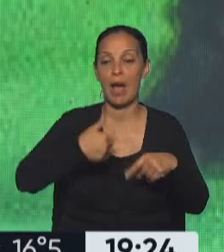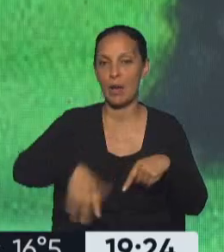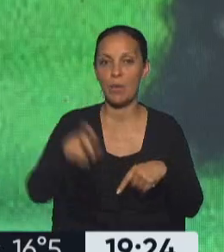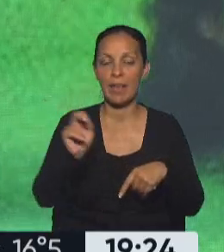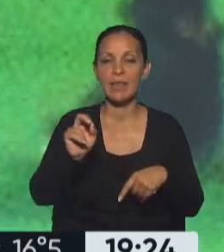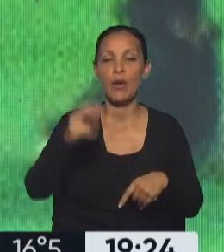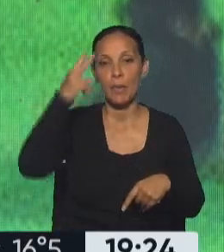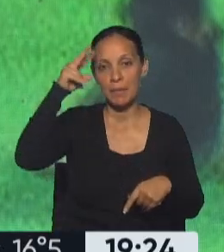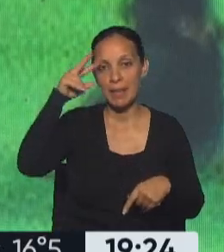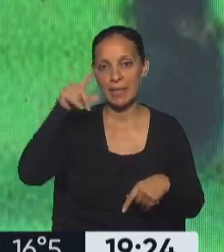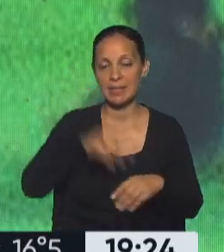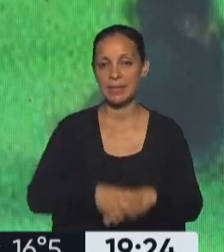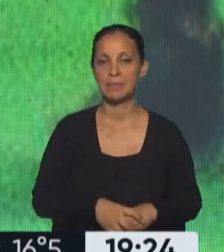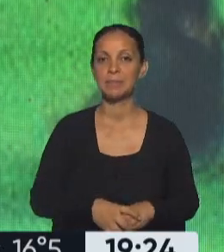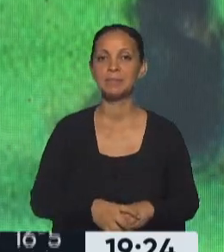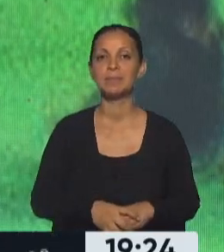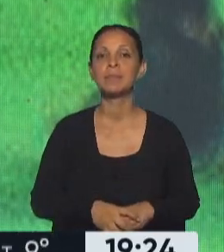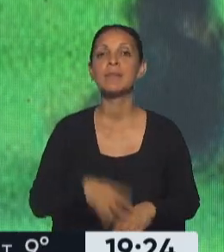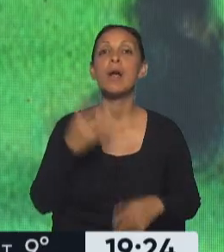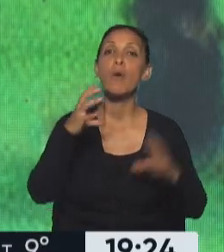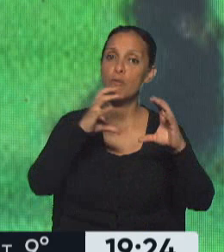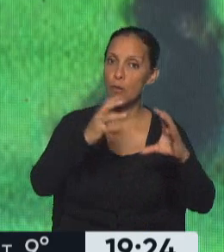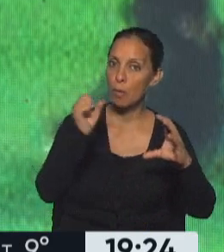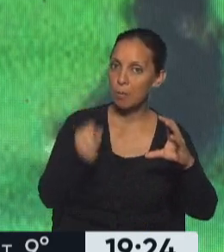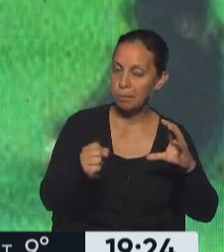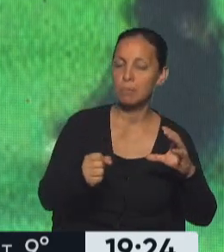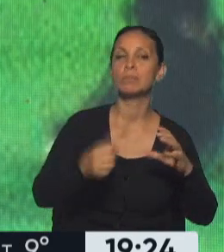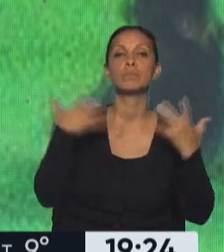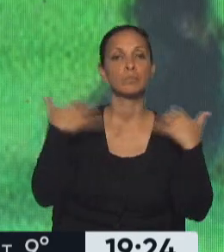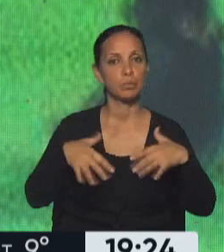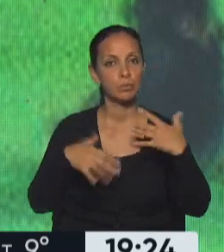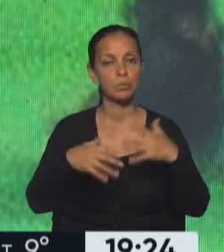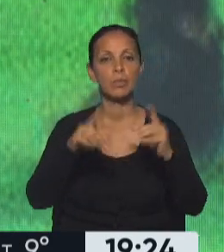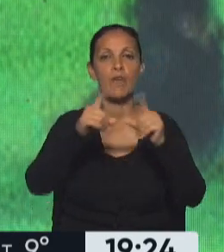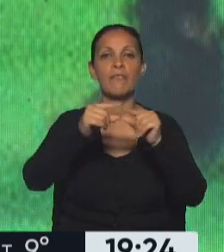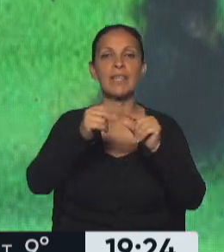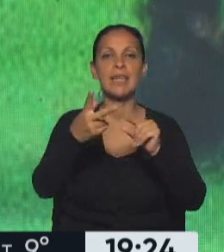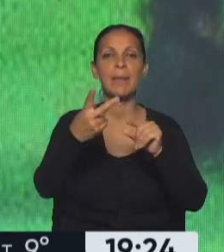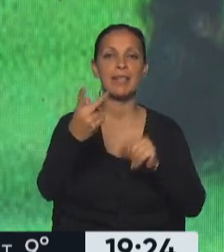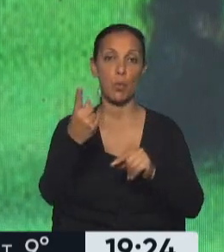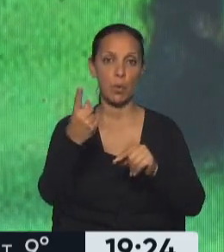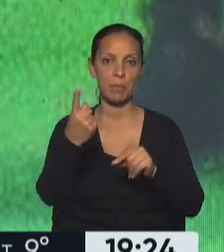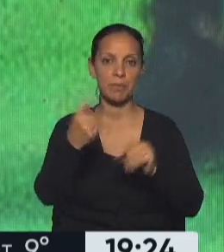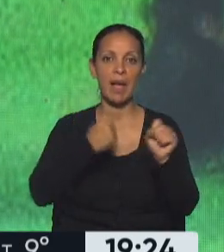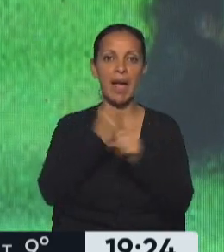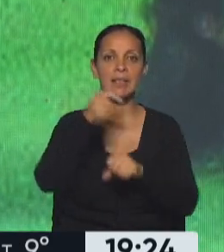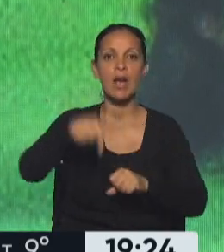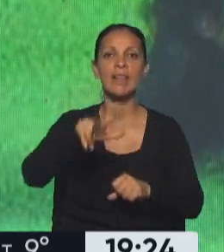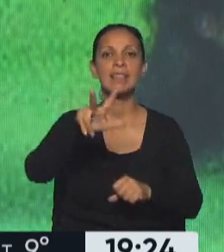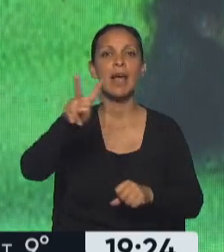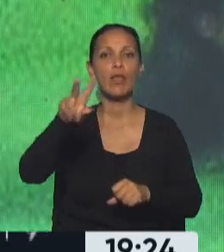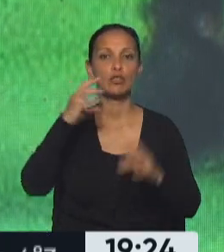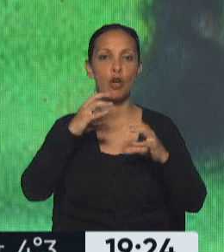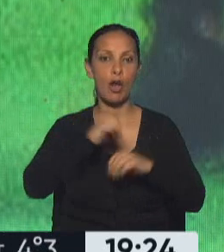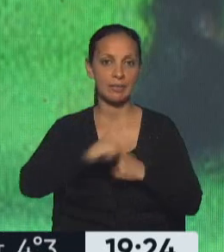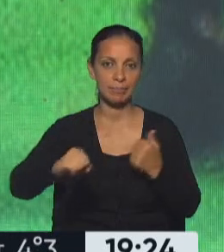las 21:30. Claro. Ahora, hubo fútbol, hubo mucho, una fecha, la número 21, que hasta ahora lleva 32 goles,